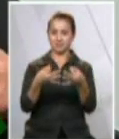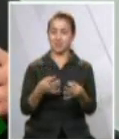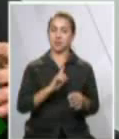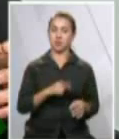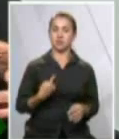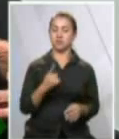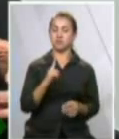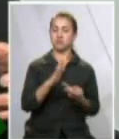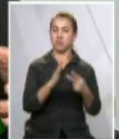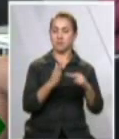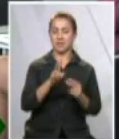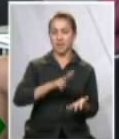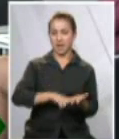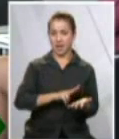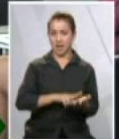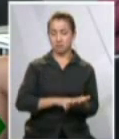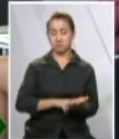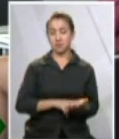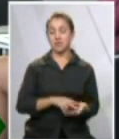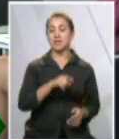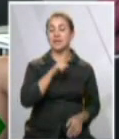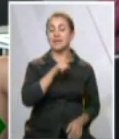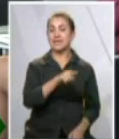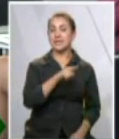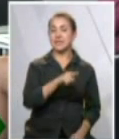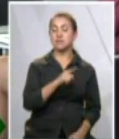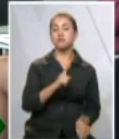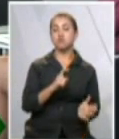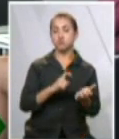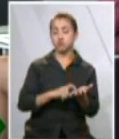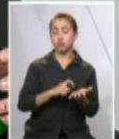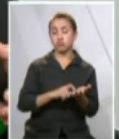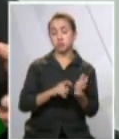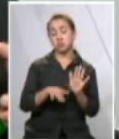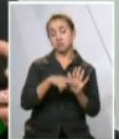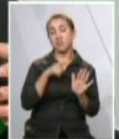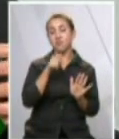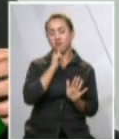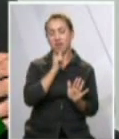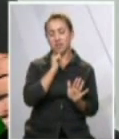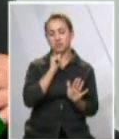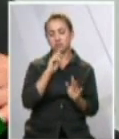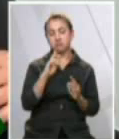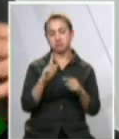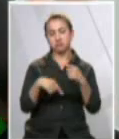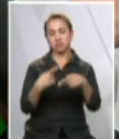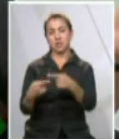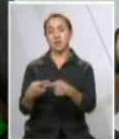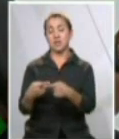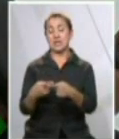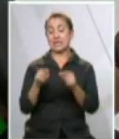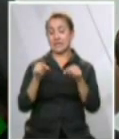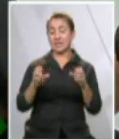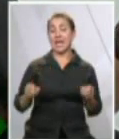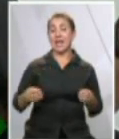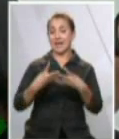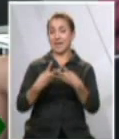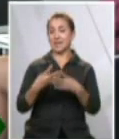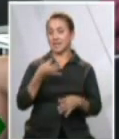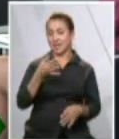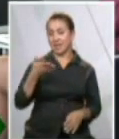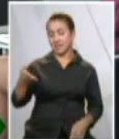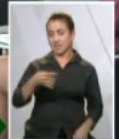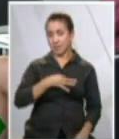resuelva una problemática real. Uh-huh. Siento que ese es un punto que tal vez falte por... Y que precisamente esta red de la que habla